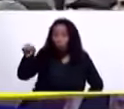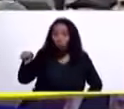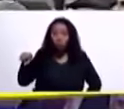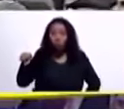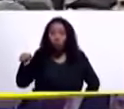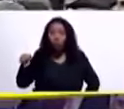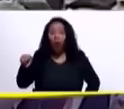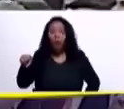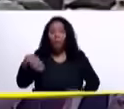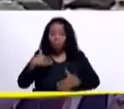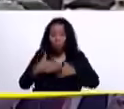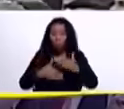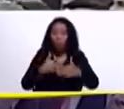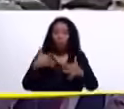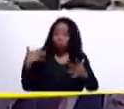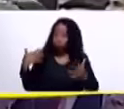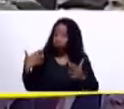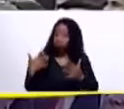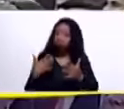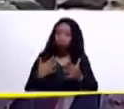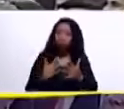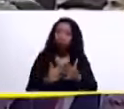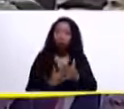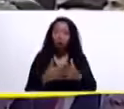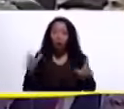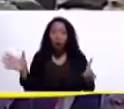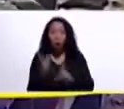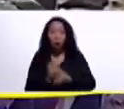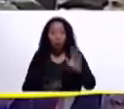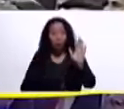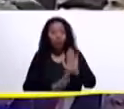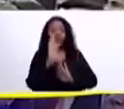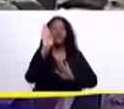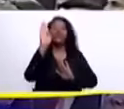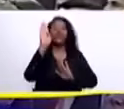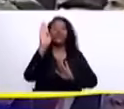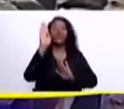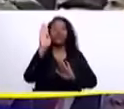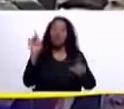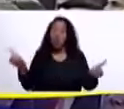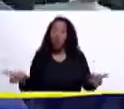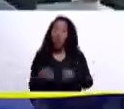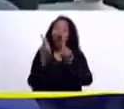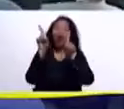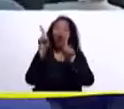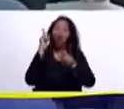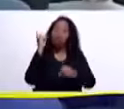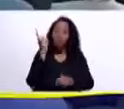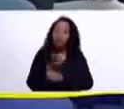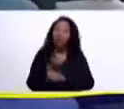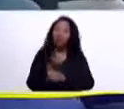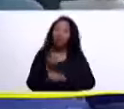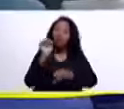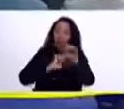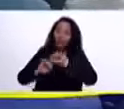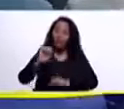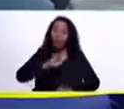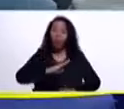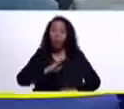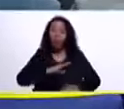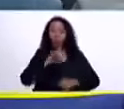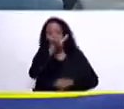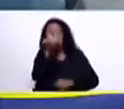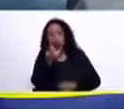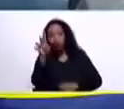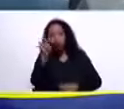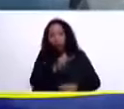logrado al curso de los años. De la misma forma, tenemos que defender lo que es nuestro territorio.